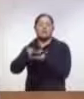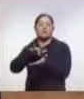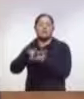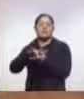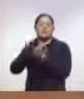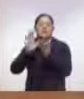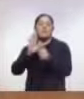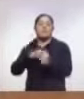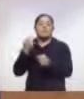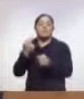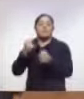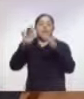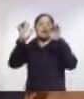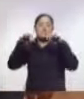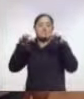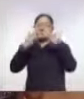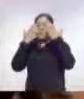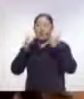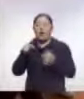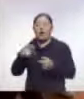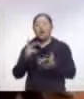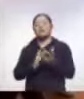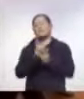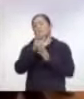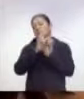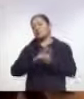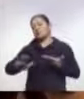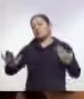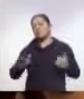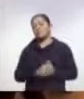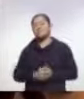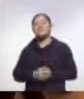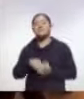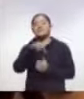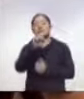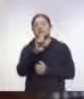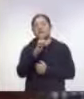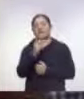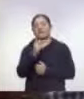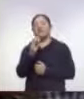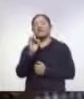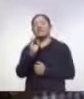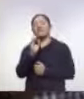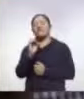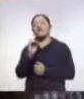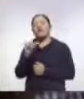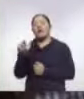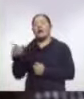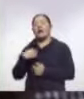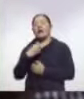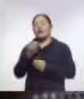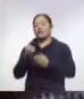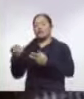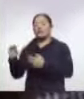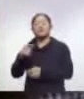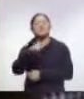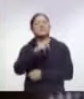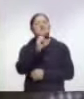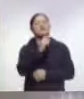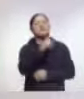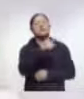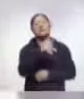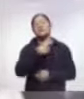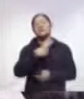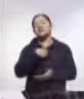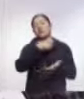agropecuarios que entregó la Secretaría de Fomento Agropecuario. En entrevista compartió que utilizará recursos para adquirir semilla y sembrar en próximas